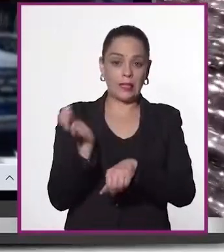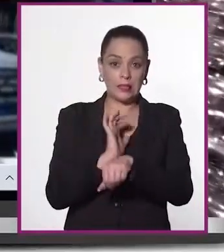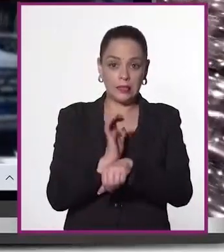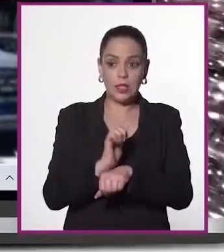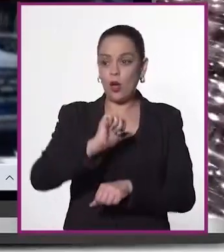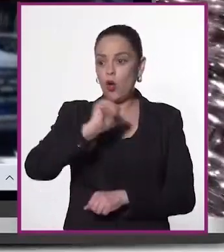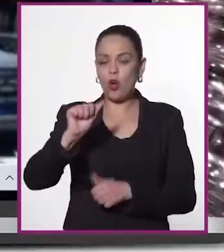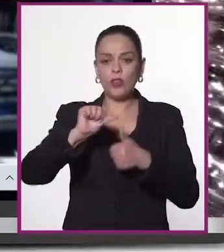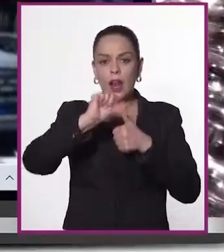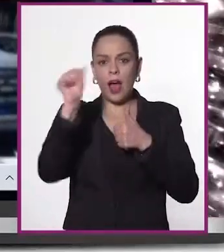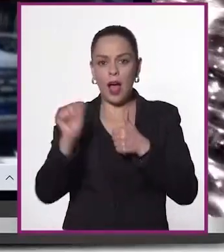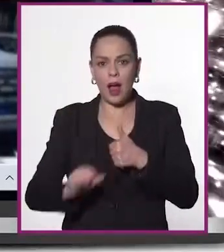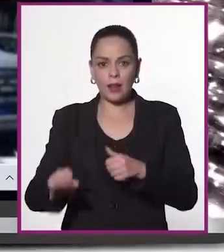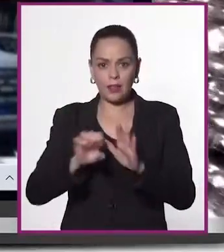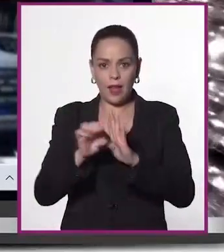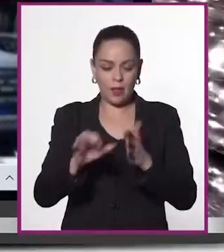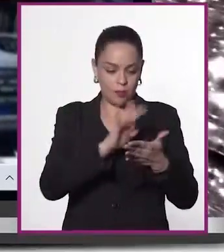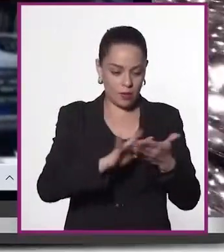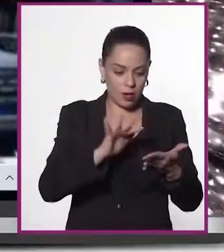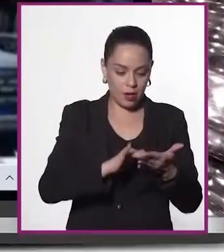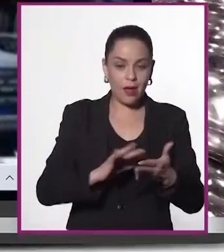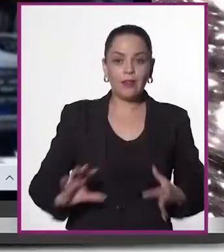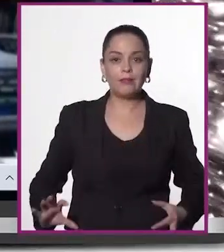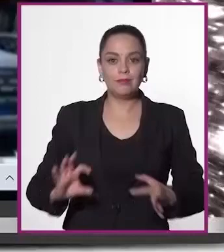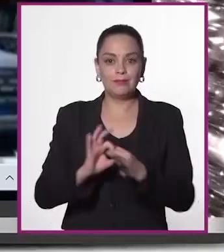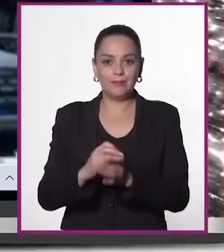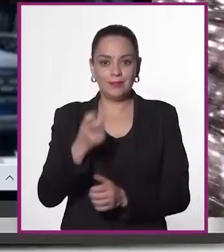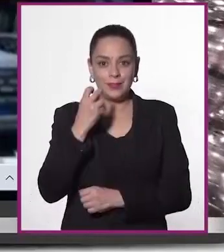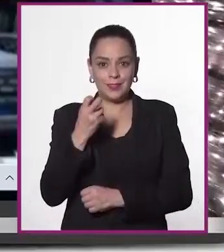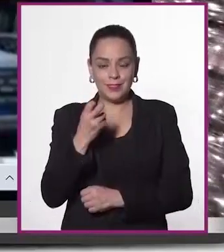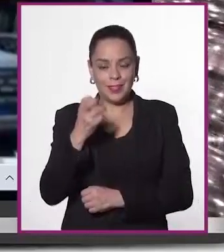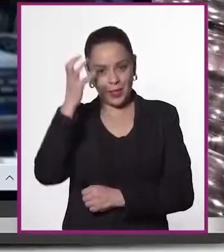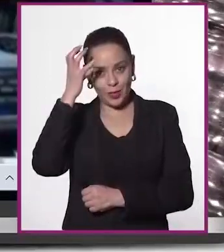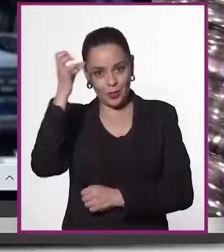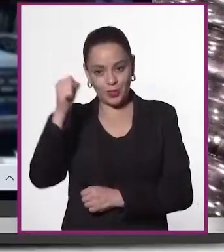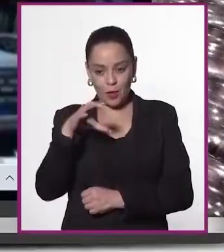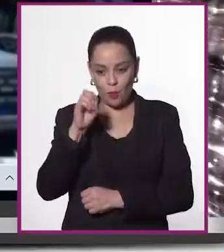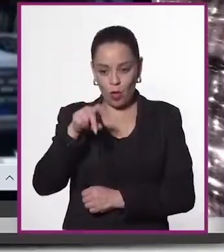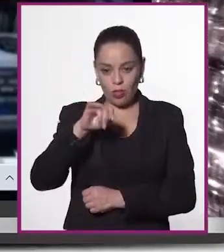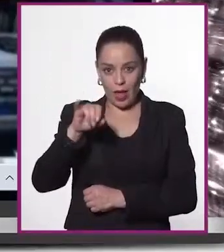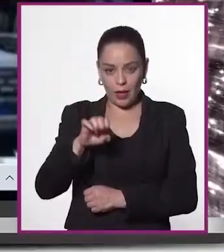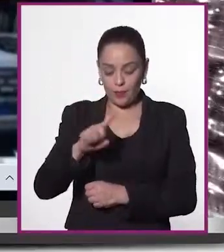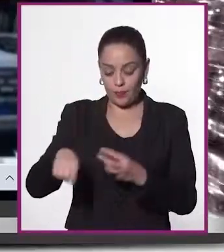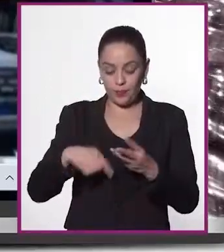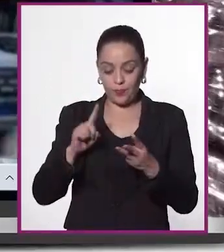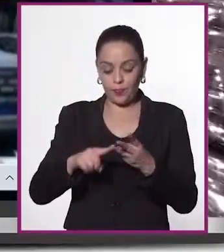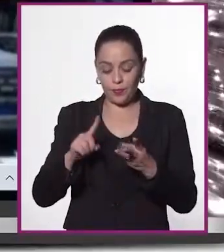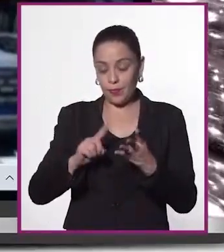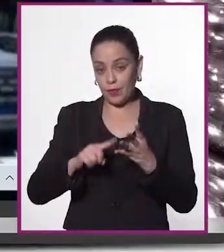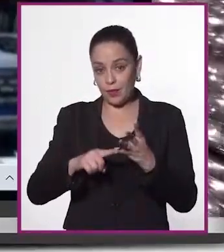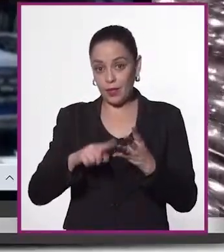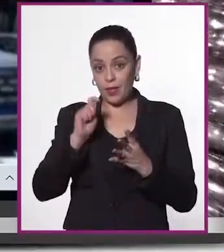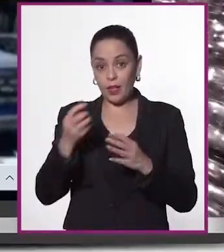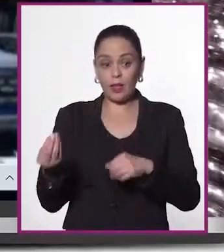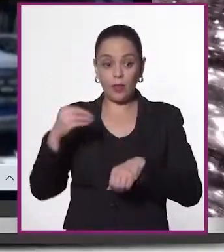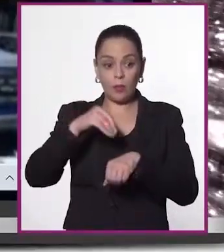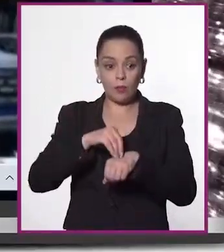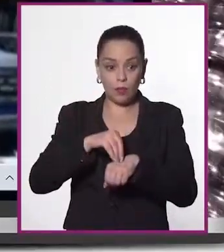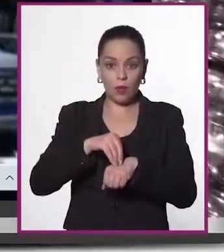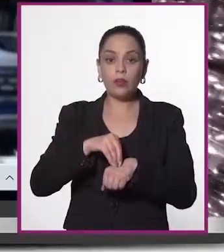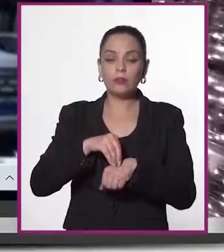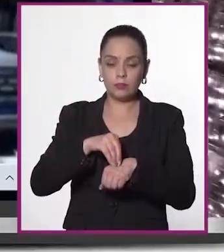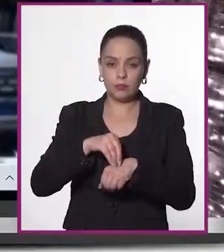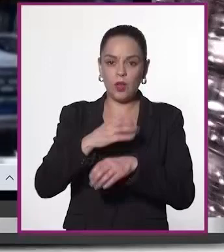como la literatura retoman este concepto del montaje. El cuarto elemento es la puesta en escena, todo lo que se encuentra frente a la